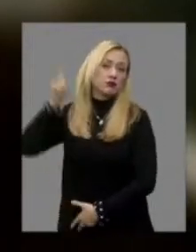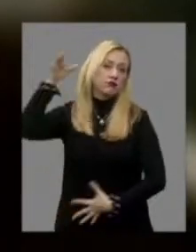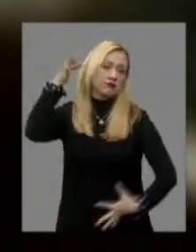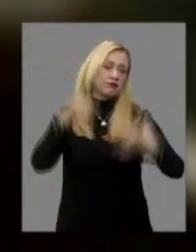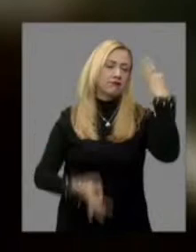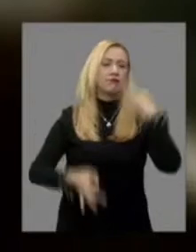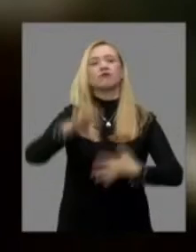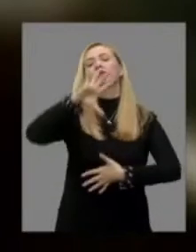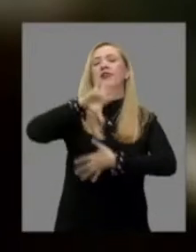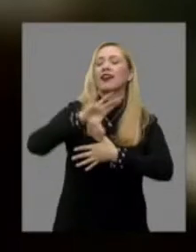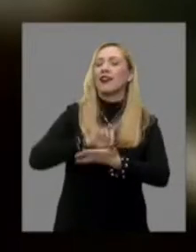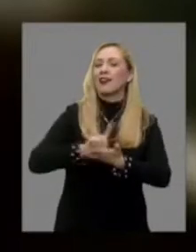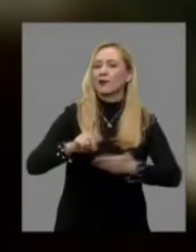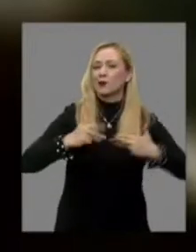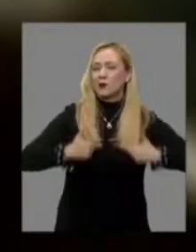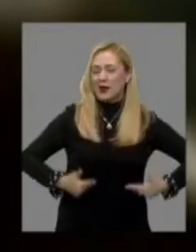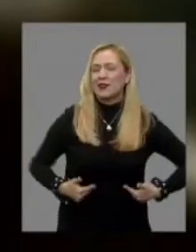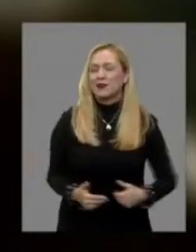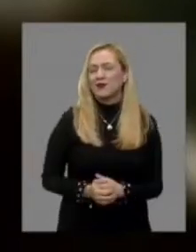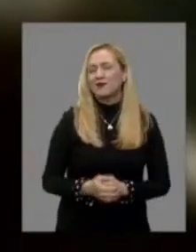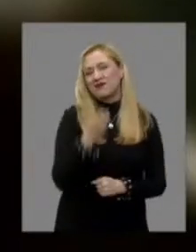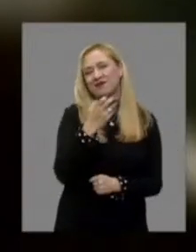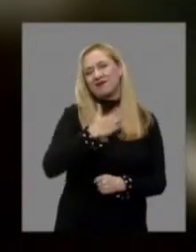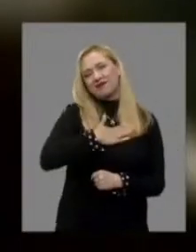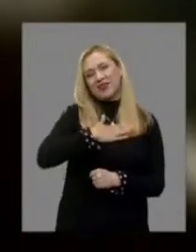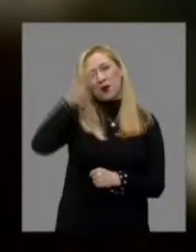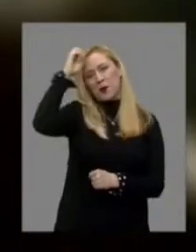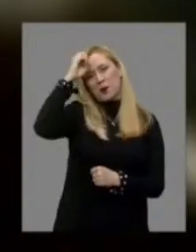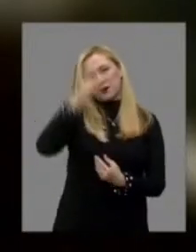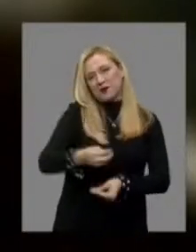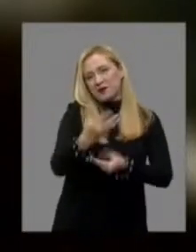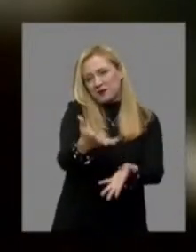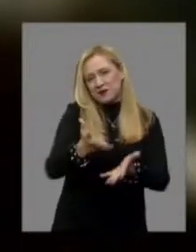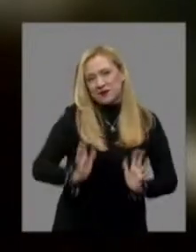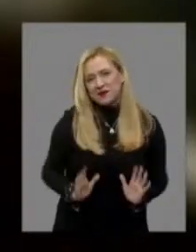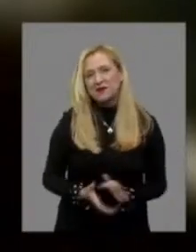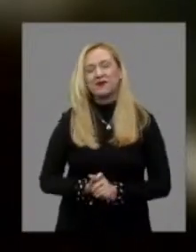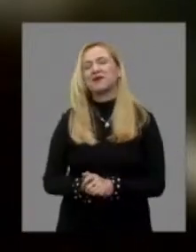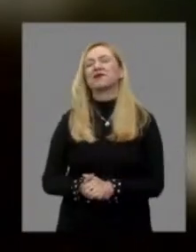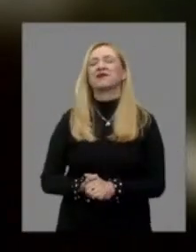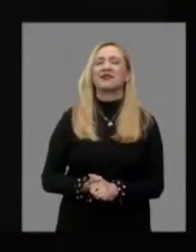Corte Interamericana de Derechos Humanos. Ese sería mi comentario al respecto.